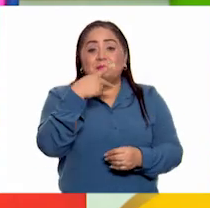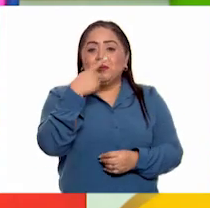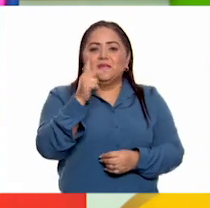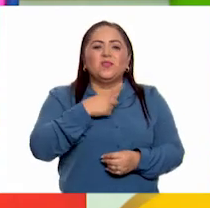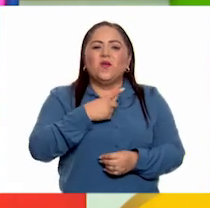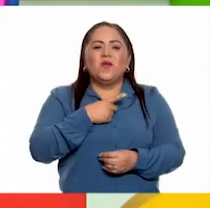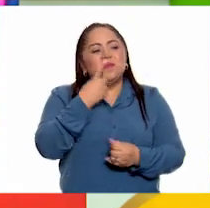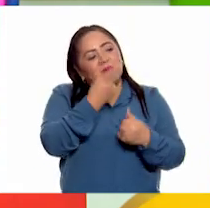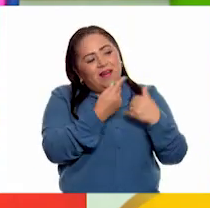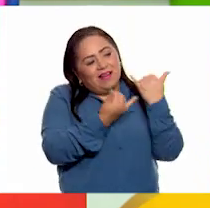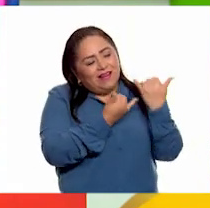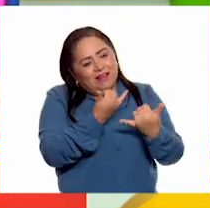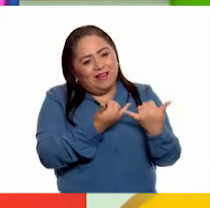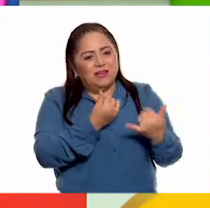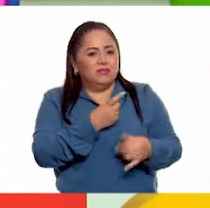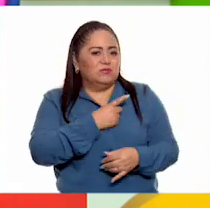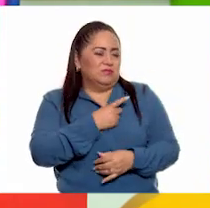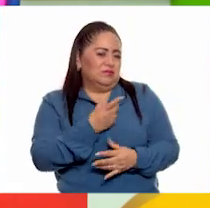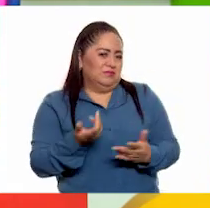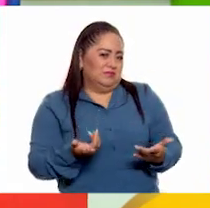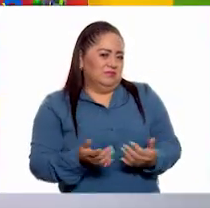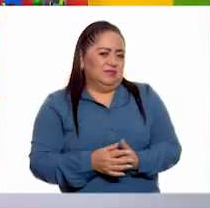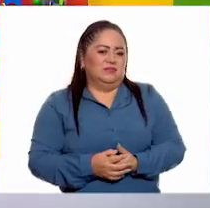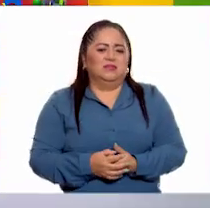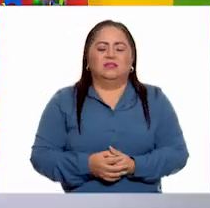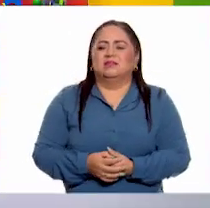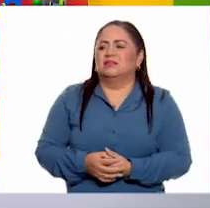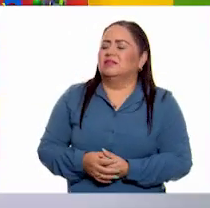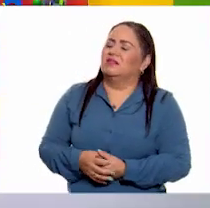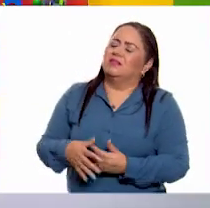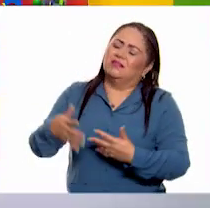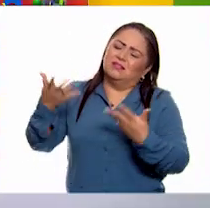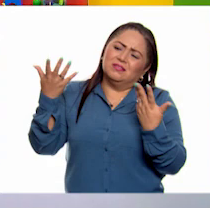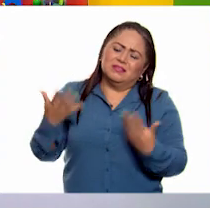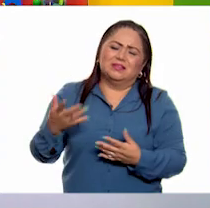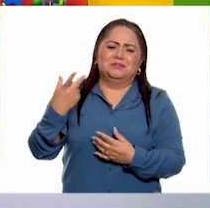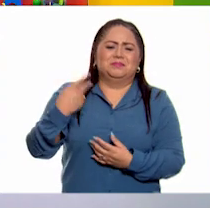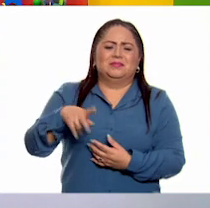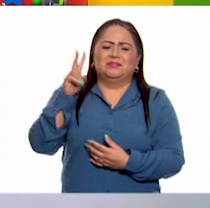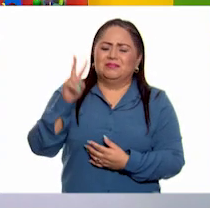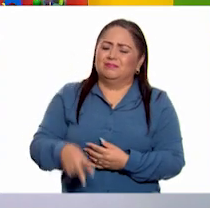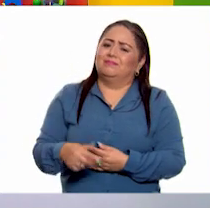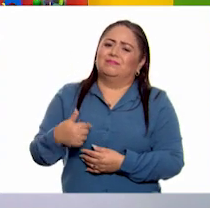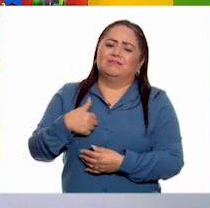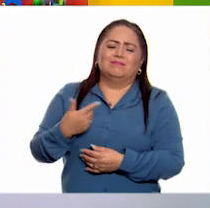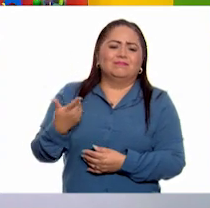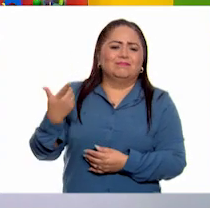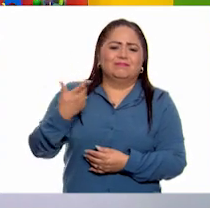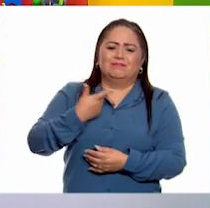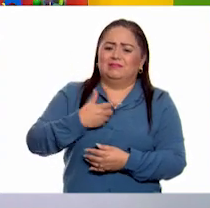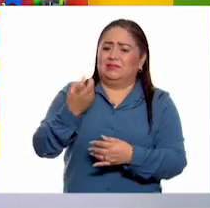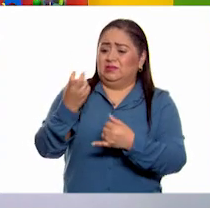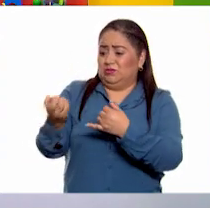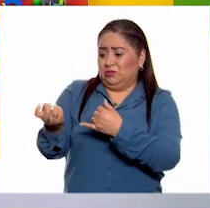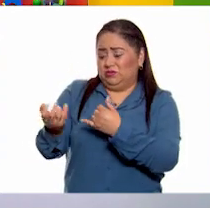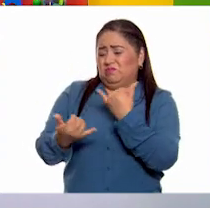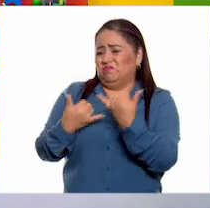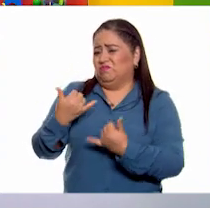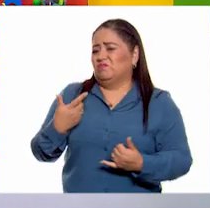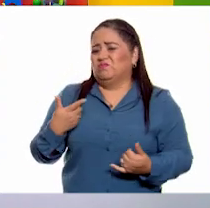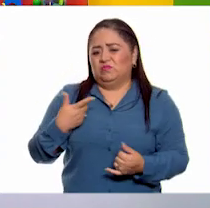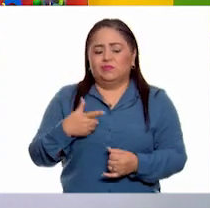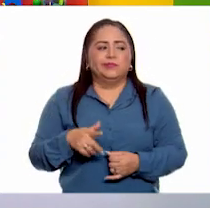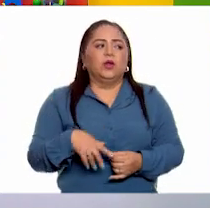traje para que jugáramos juntas. Ay, Sohar, es que la verdad no me gustaría jugar con ella. A